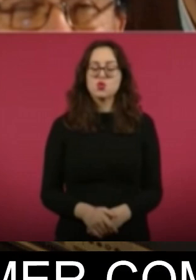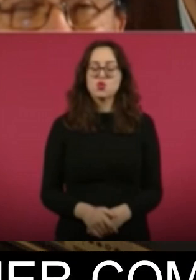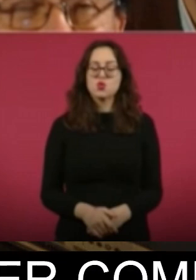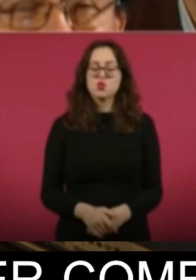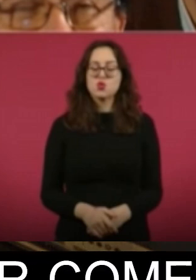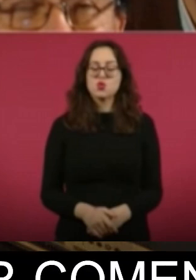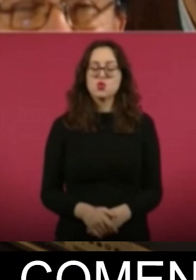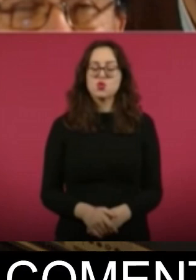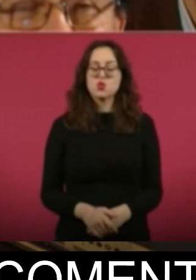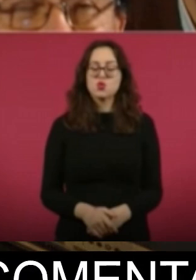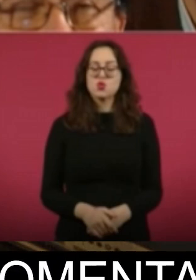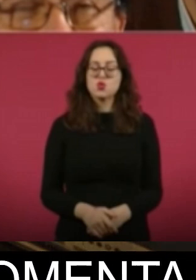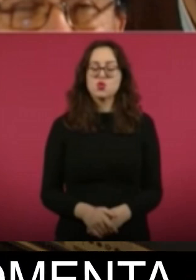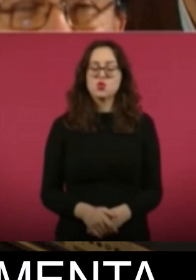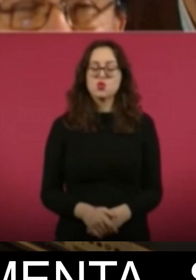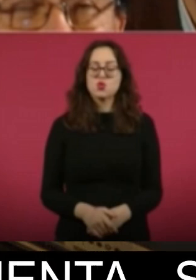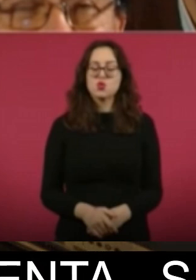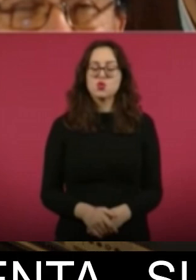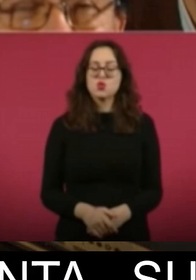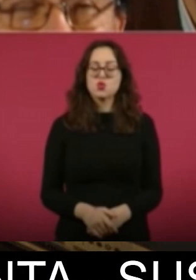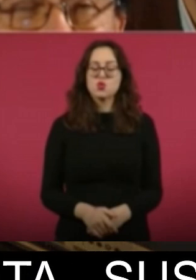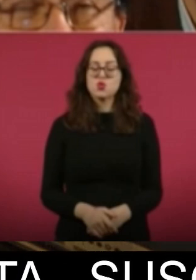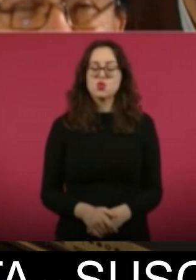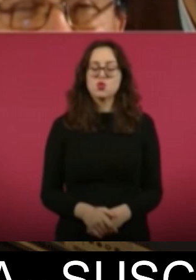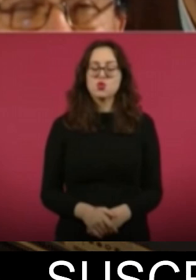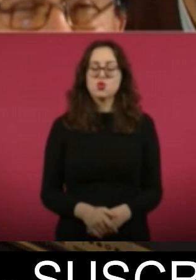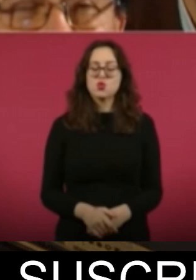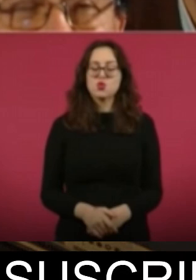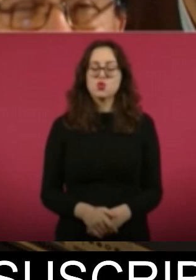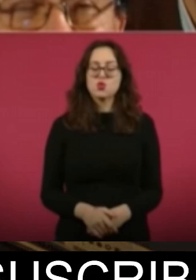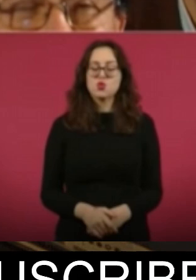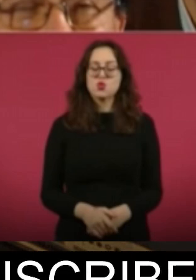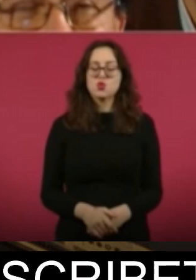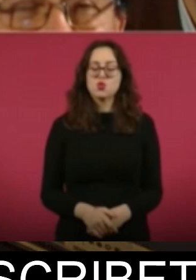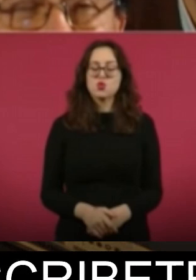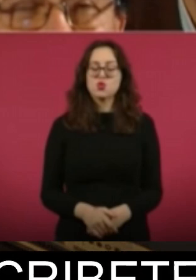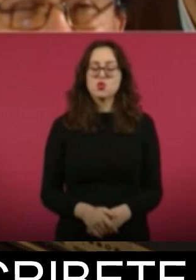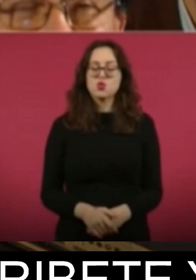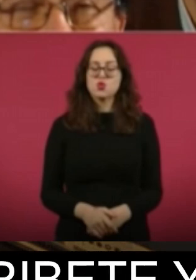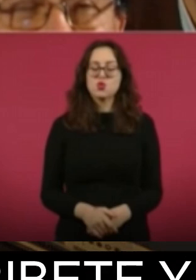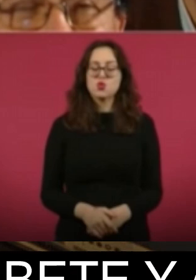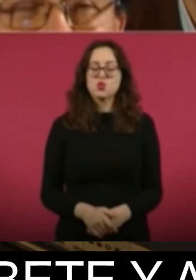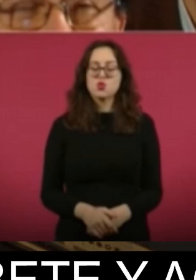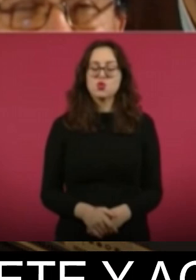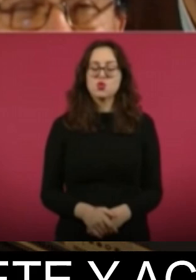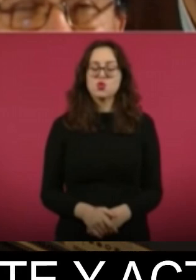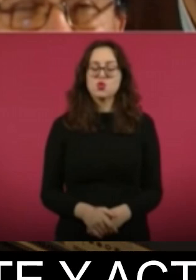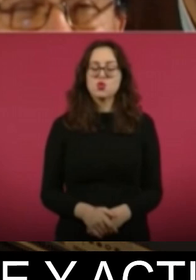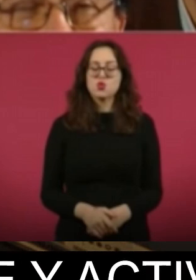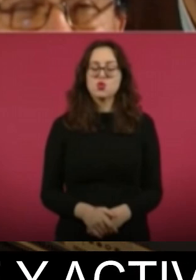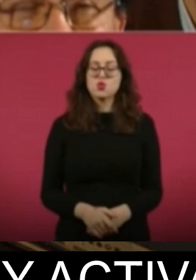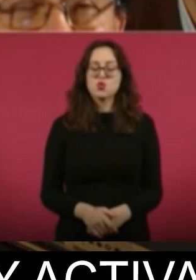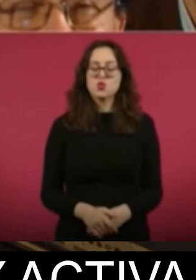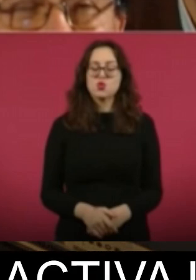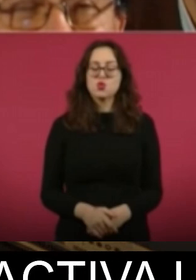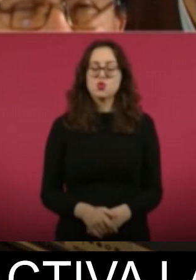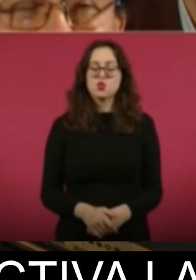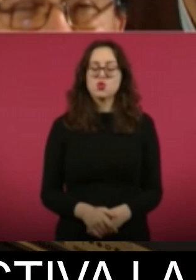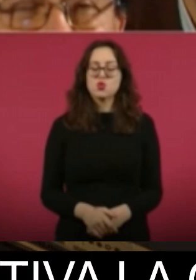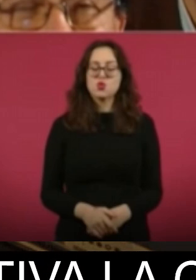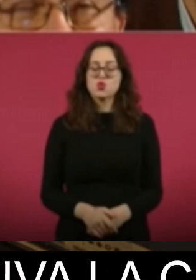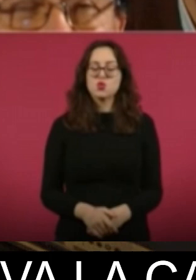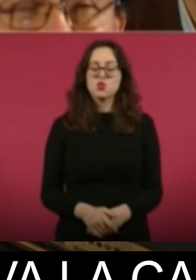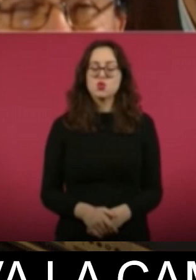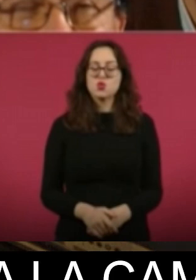un chayotero más del grupo de Claudio x González emanado de las filas